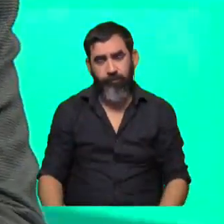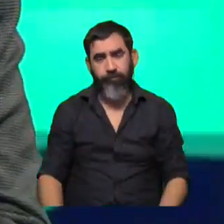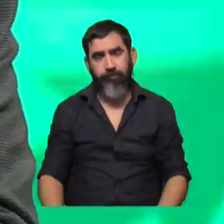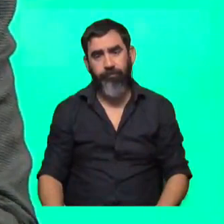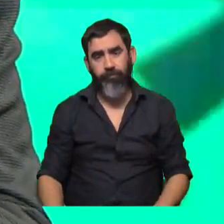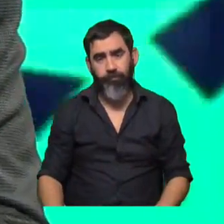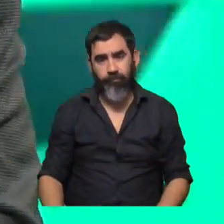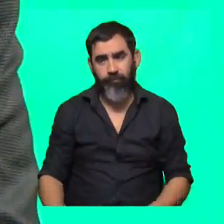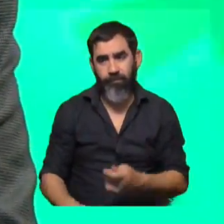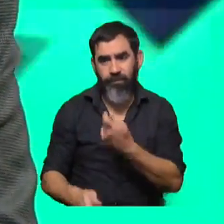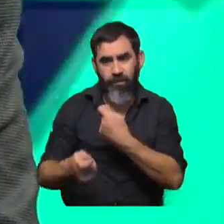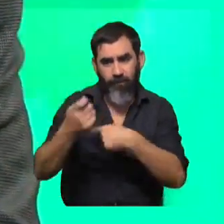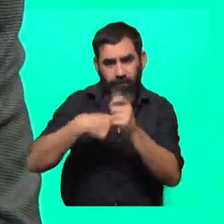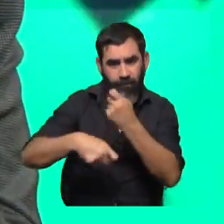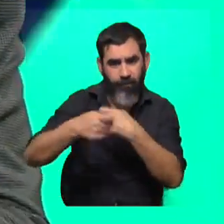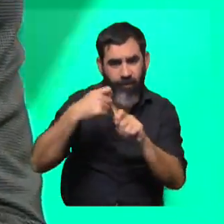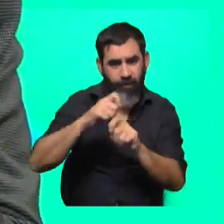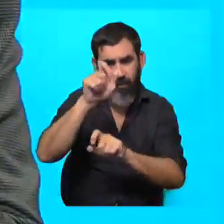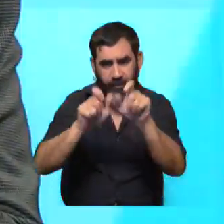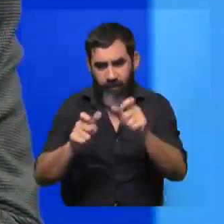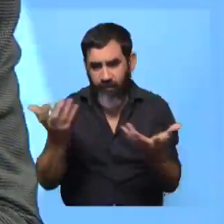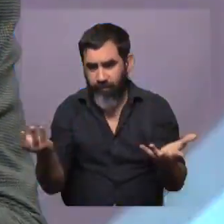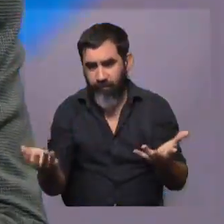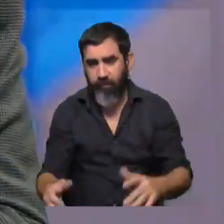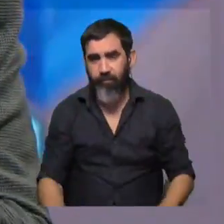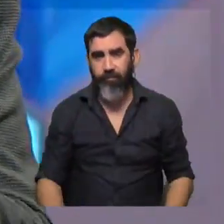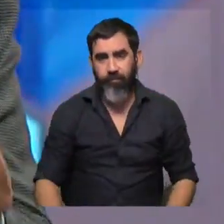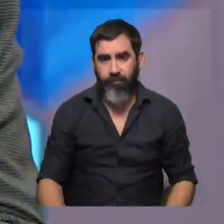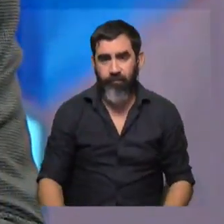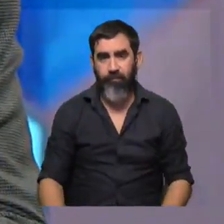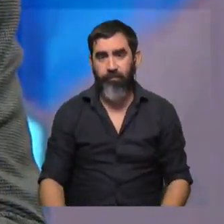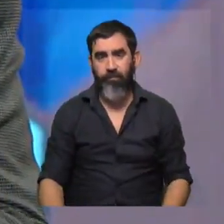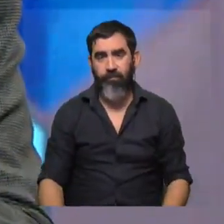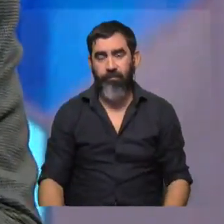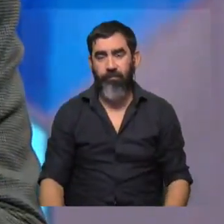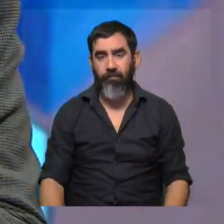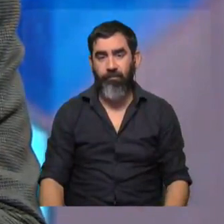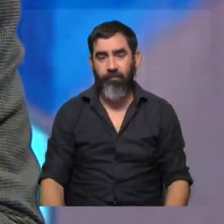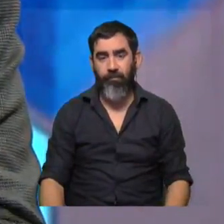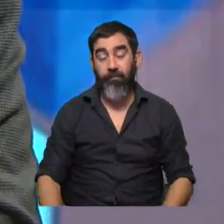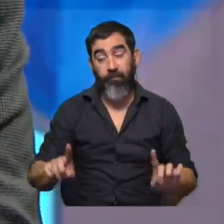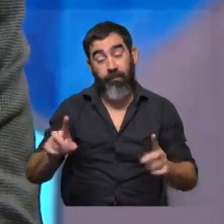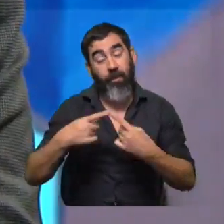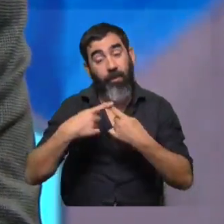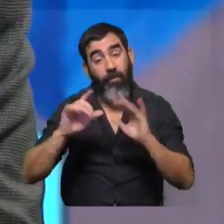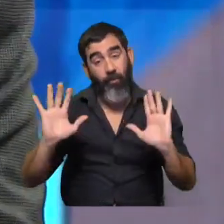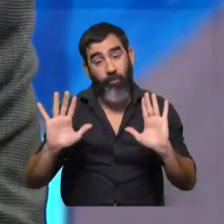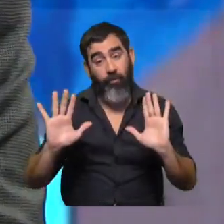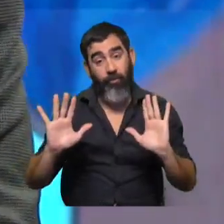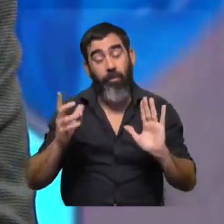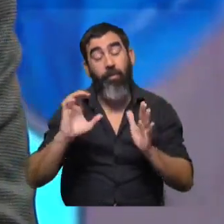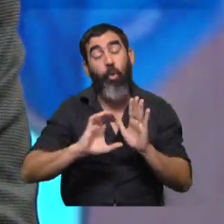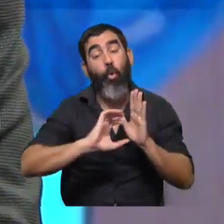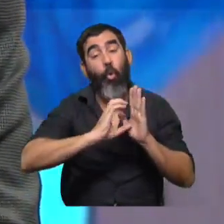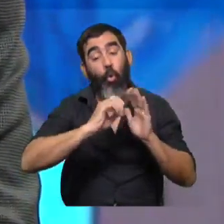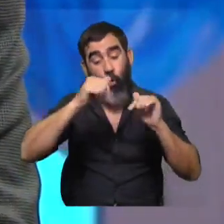mercado de los hombres como el bien de compra y venta? Es un tema de una discusión que en nuestro Código